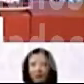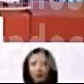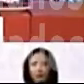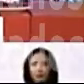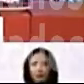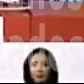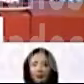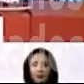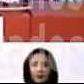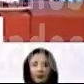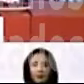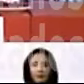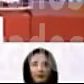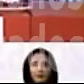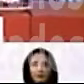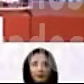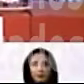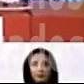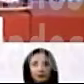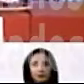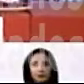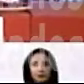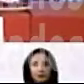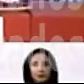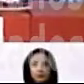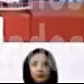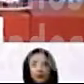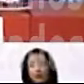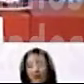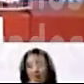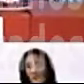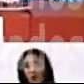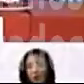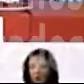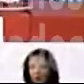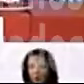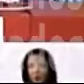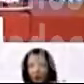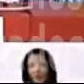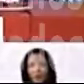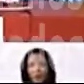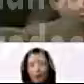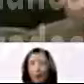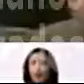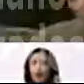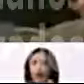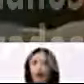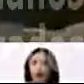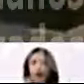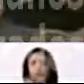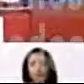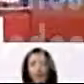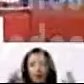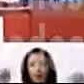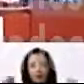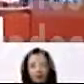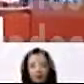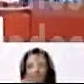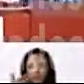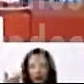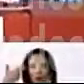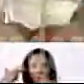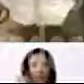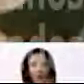Odio. Queremos desterrar de esta patria. Numeral, paz y terrorismo. ¡No! Paz